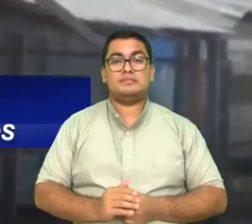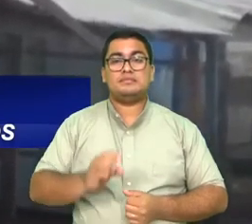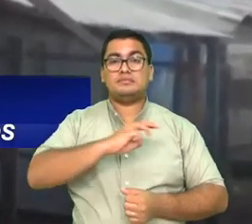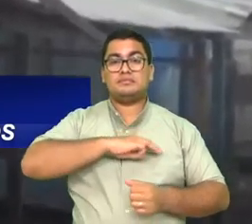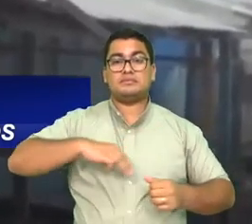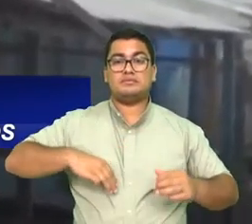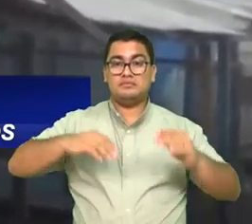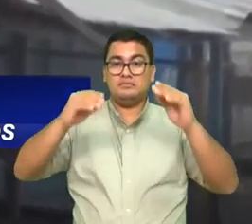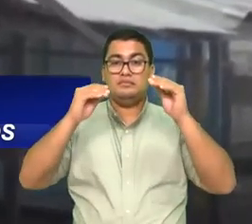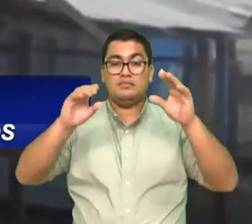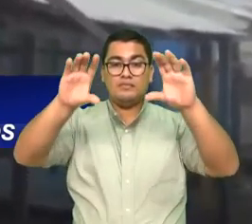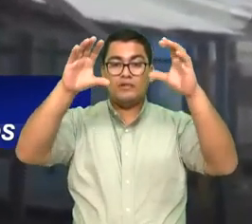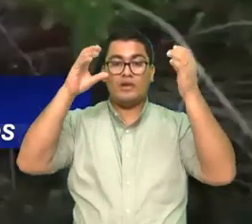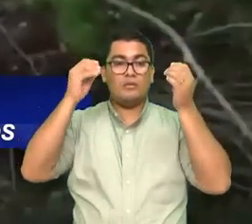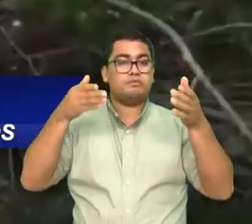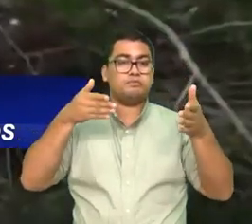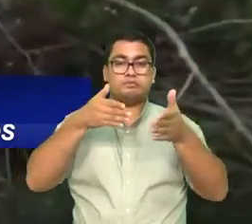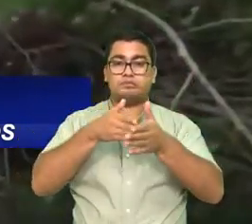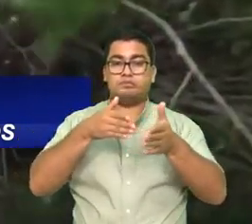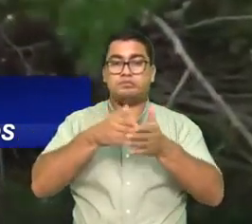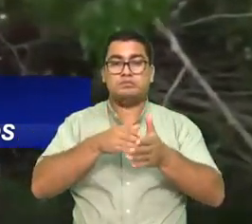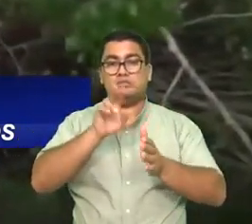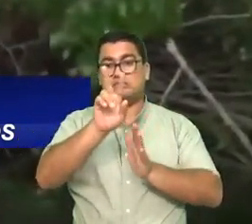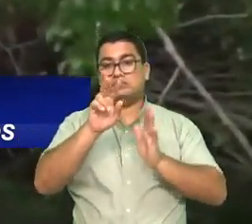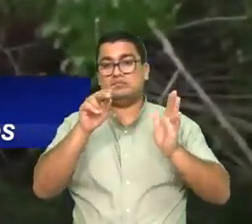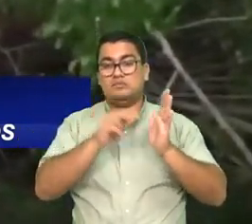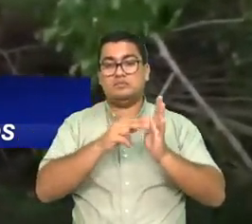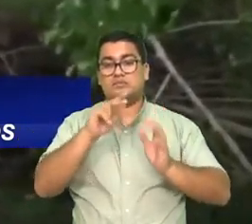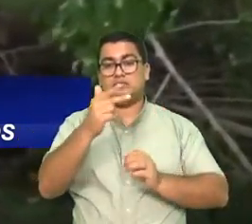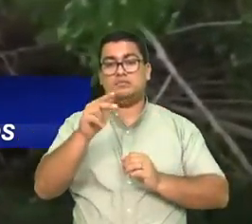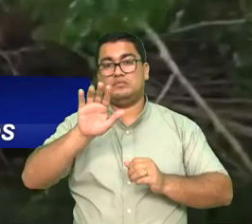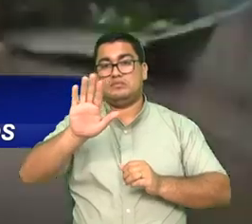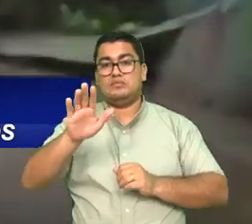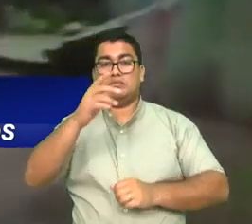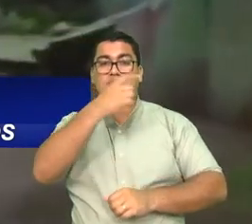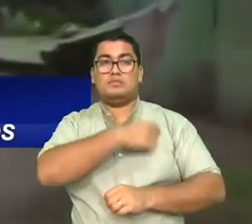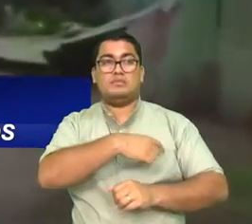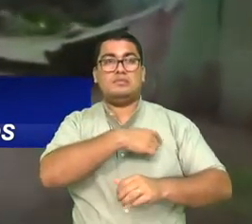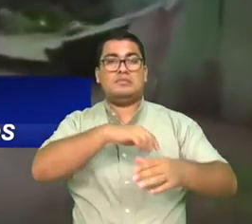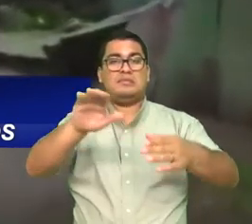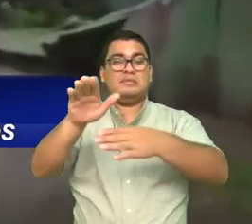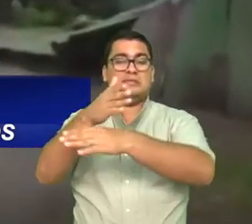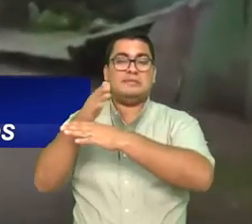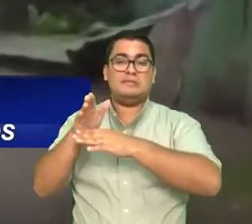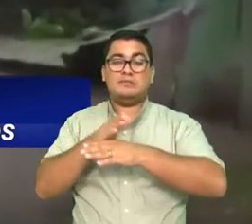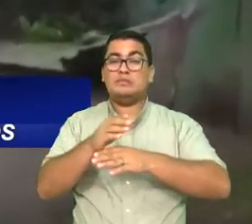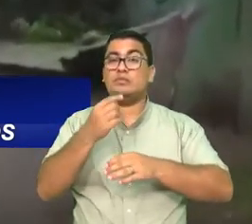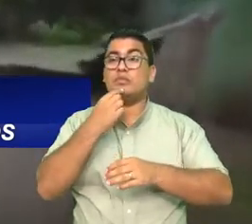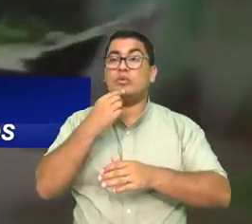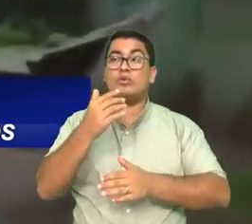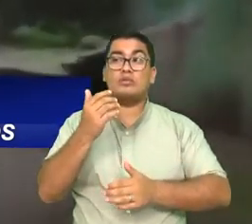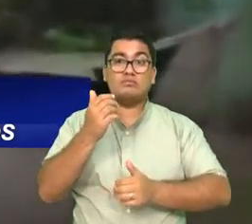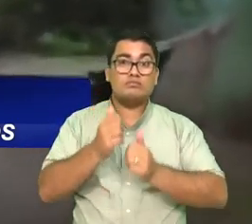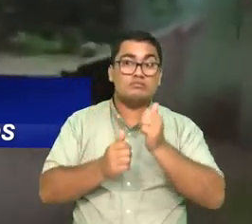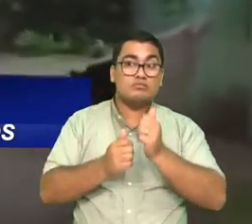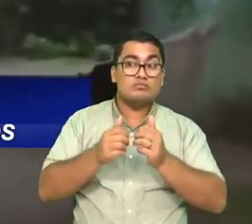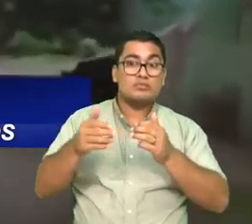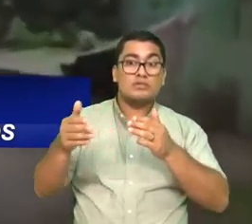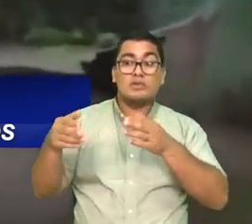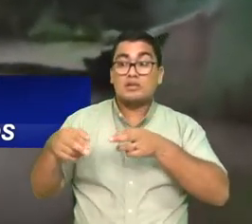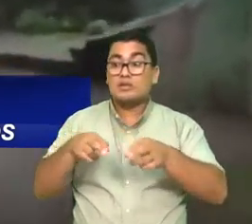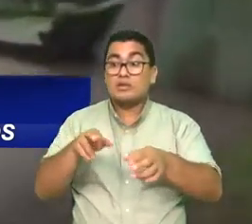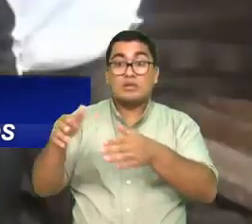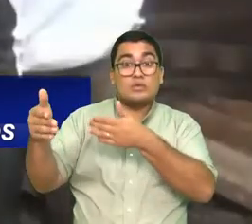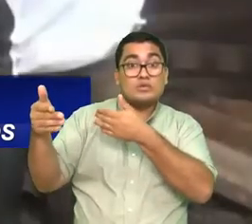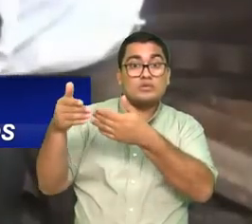MINEC mantiene suspendidas las clases en 2.085 centros educativos por su cercanía a ríos y